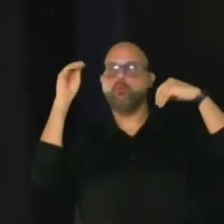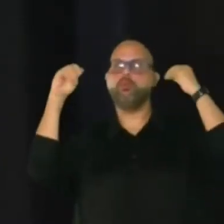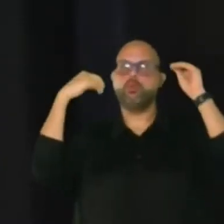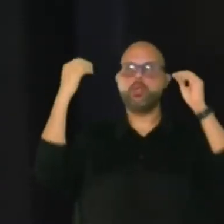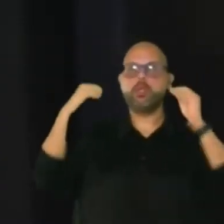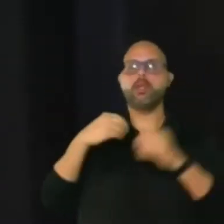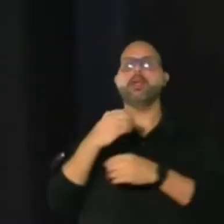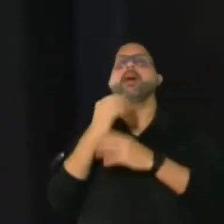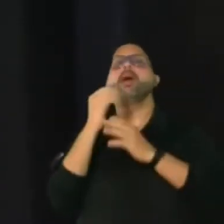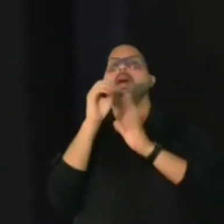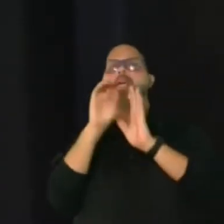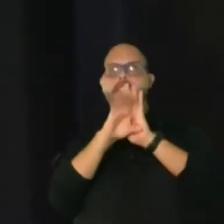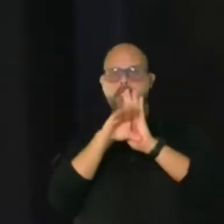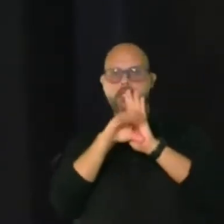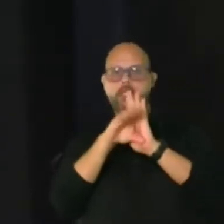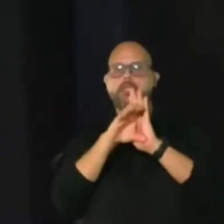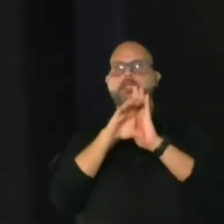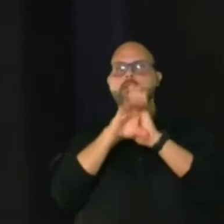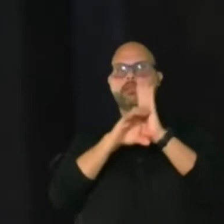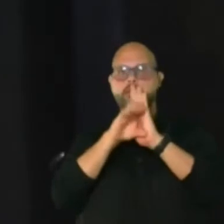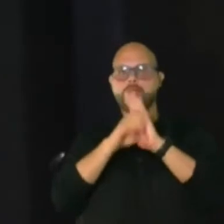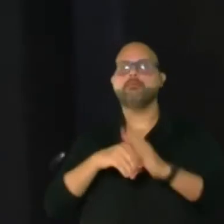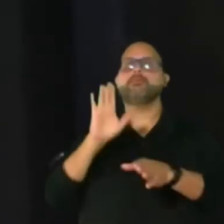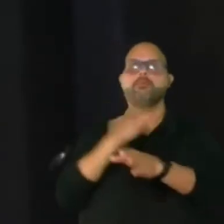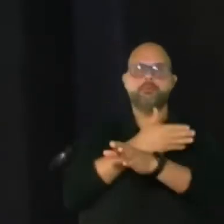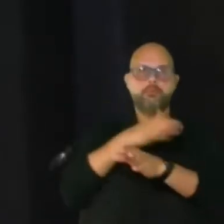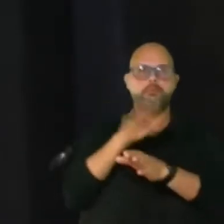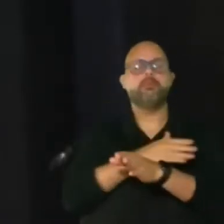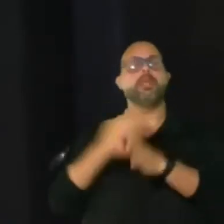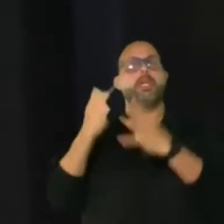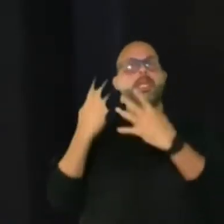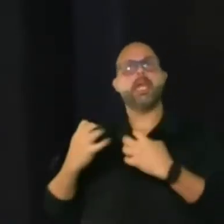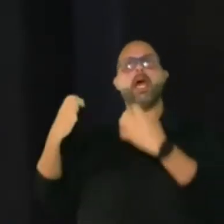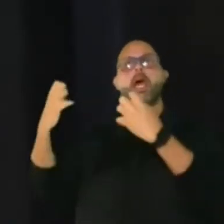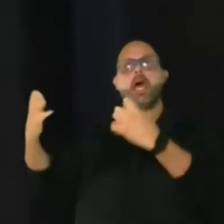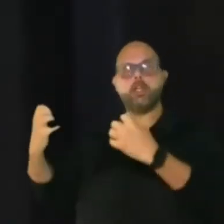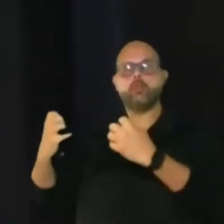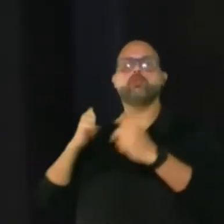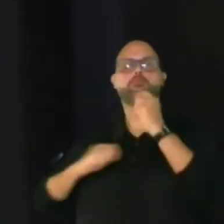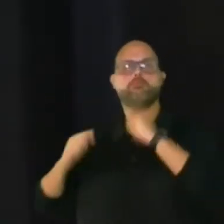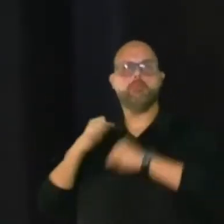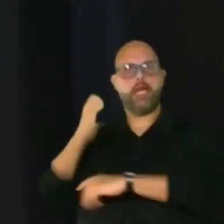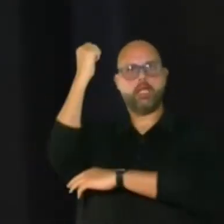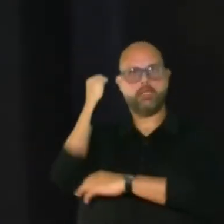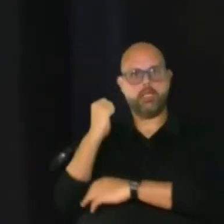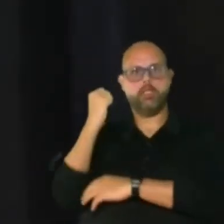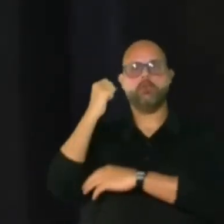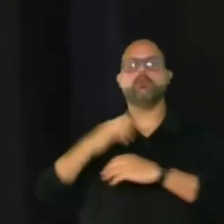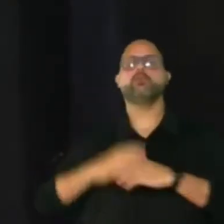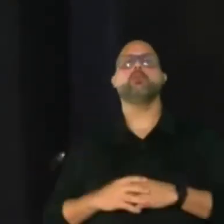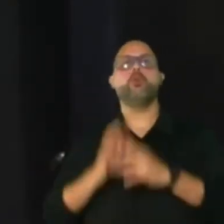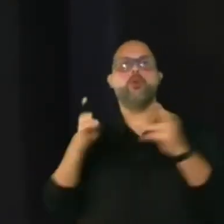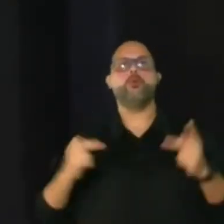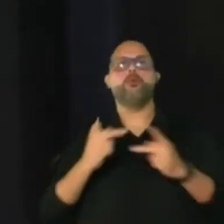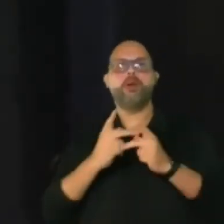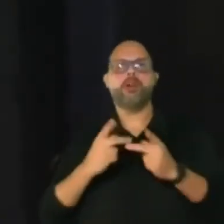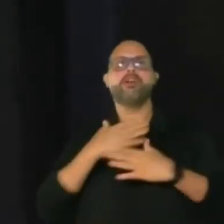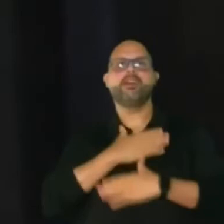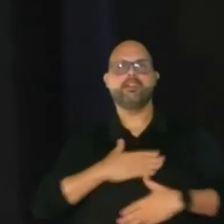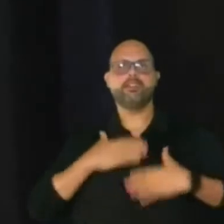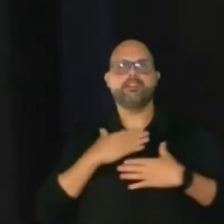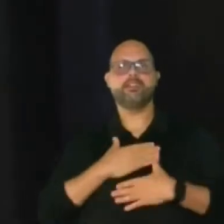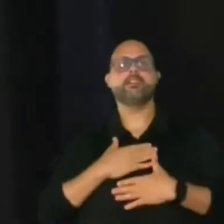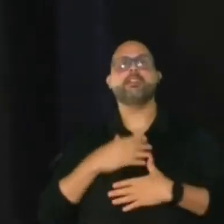concierto, los salones de juego, teatros, casinos, parques de atracciones, gimnasios de cualquier